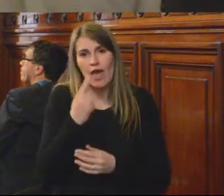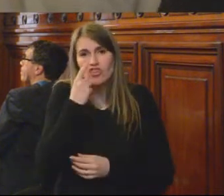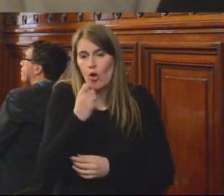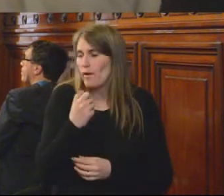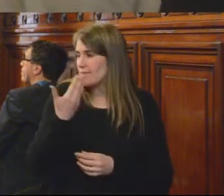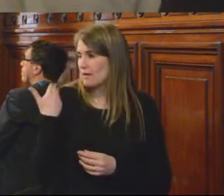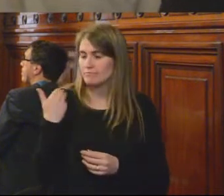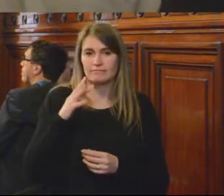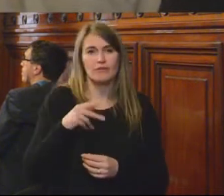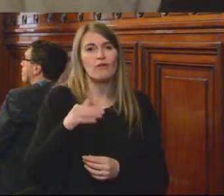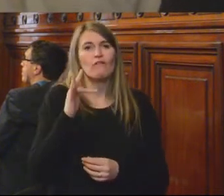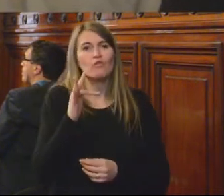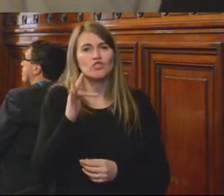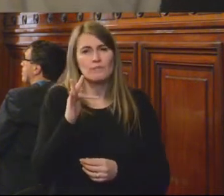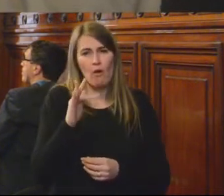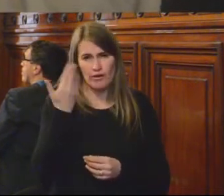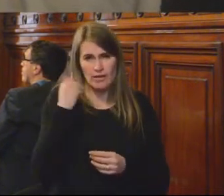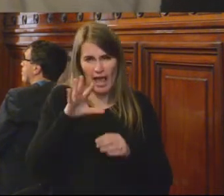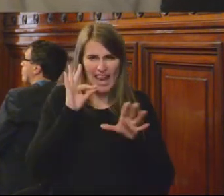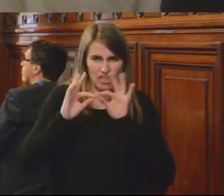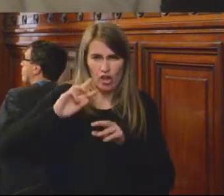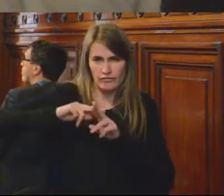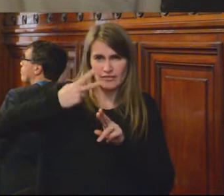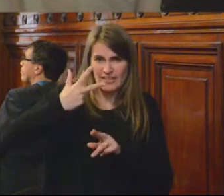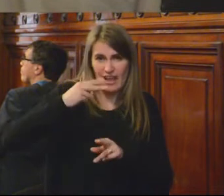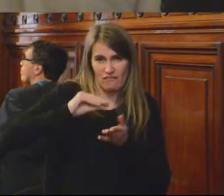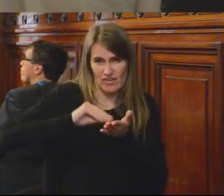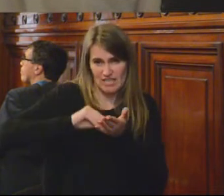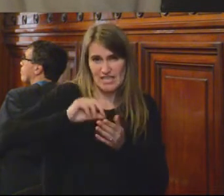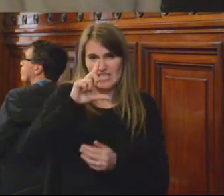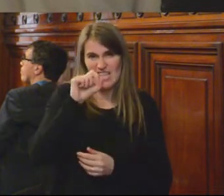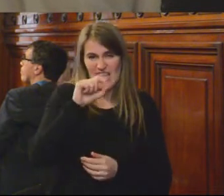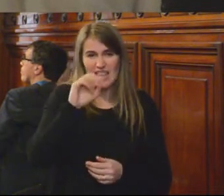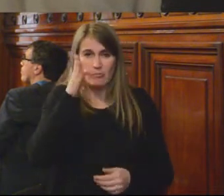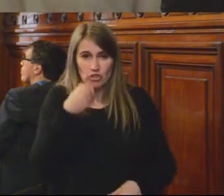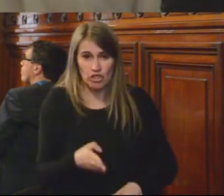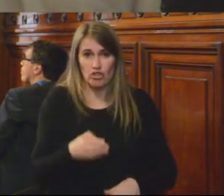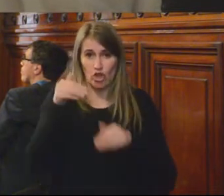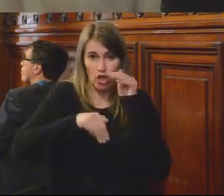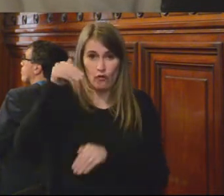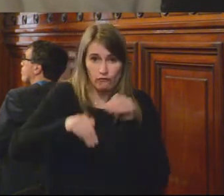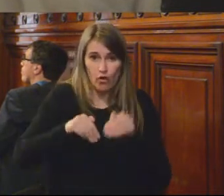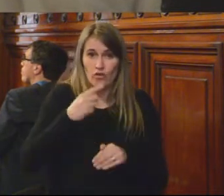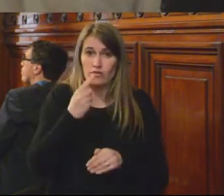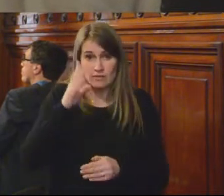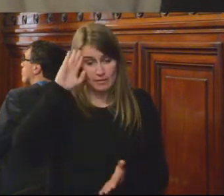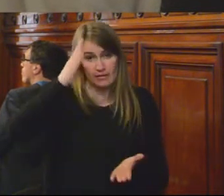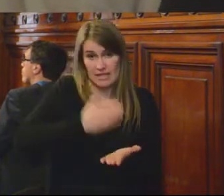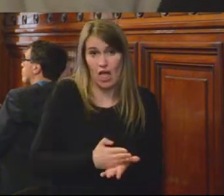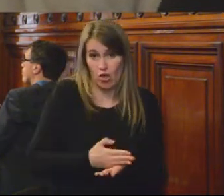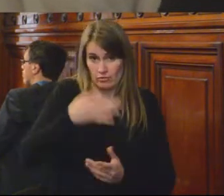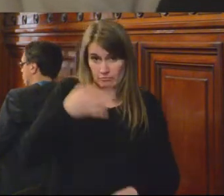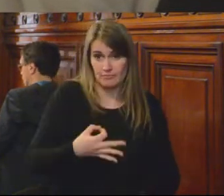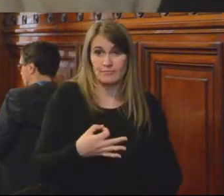Alberto Fujimori logró su tercera reelección, obteniendo el 70% de los votos y al propio presidente peruano de la época como un dictador. Las organizaciones de